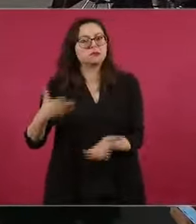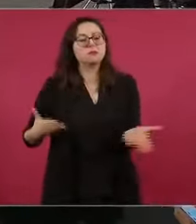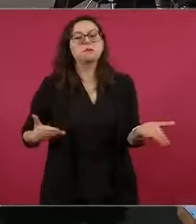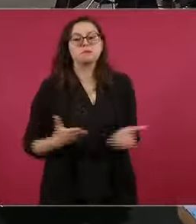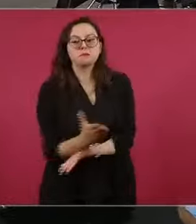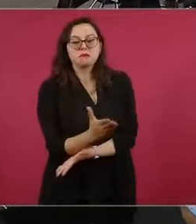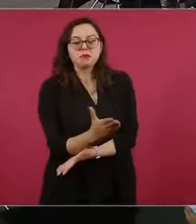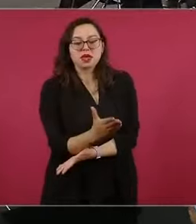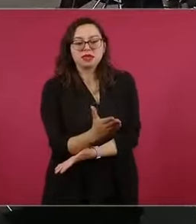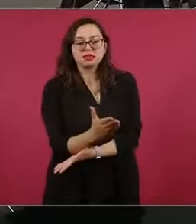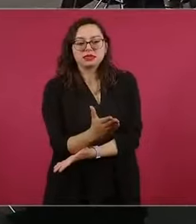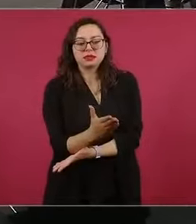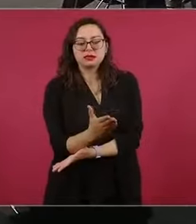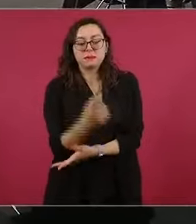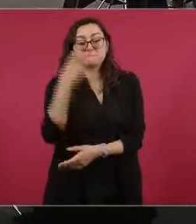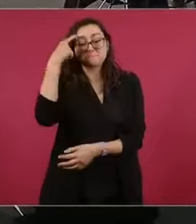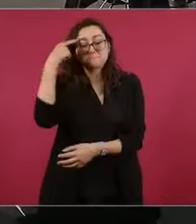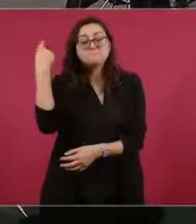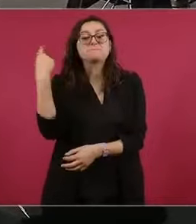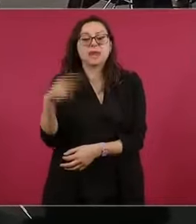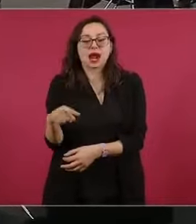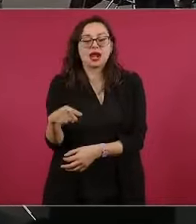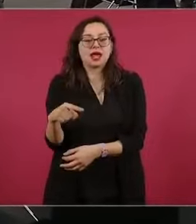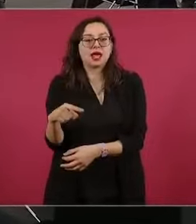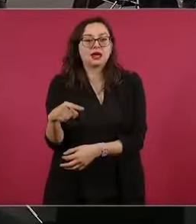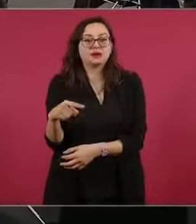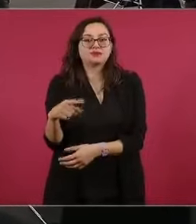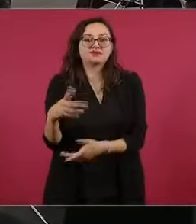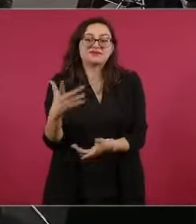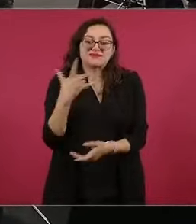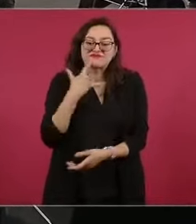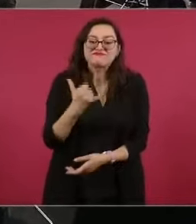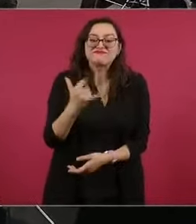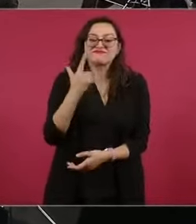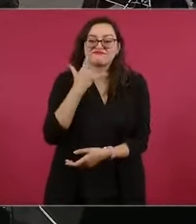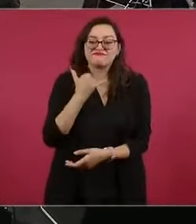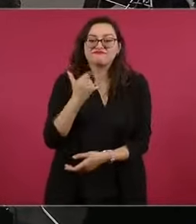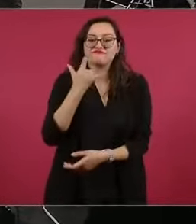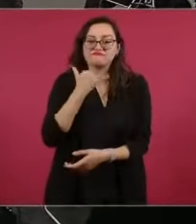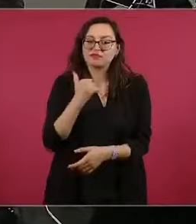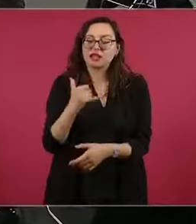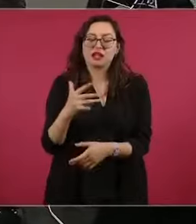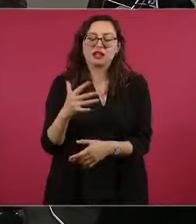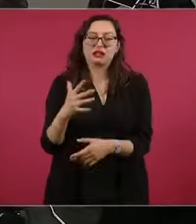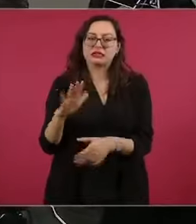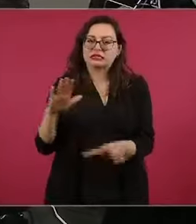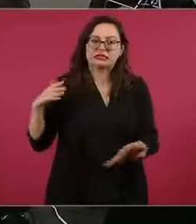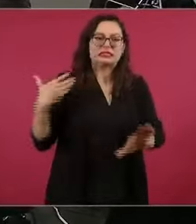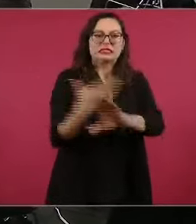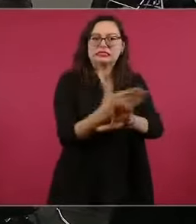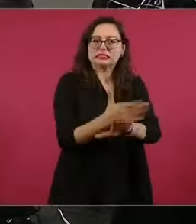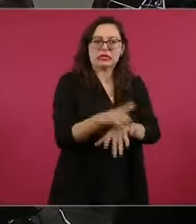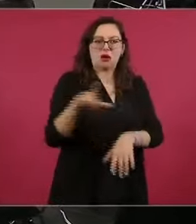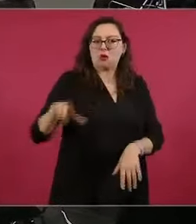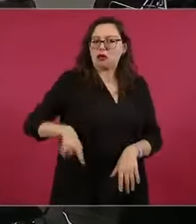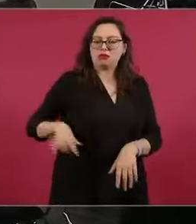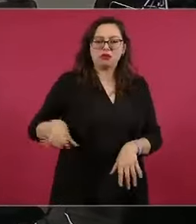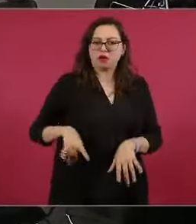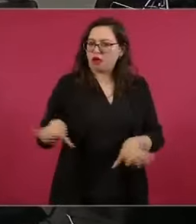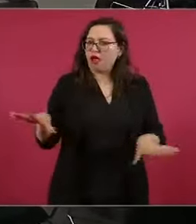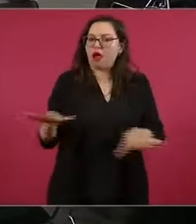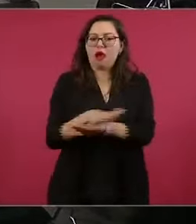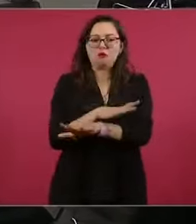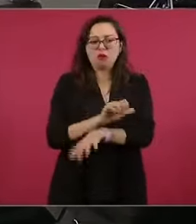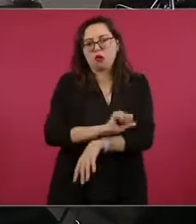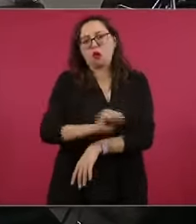o da el camino o visos hacia, pues intentar descarrilar lo que usted ha venido haciendo, o en este caso lo que se ha venido haciendo por parte